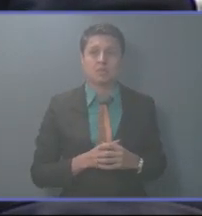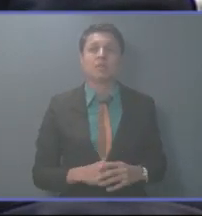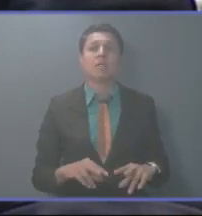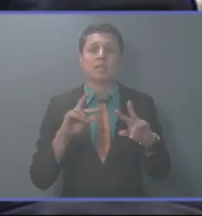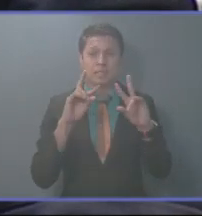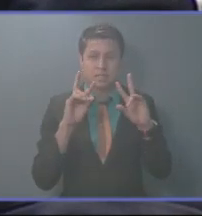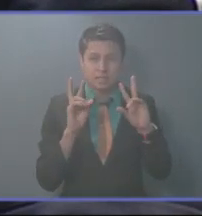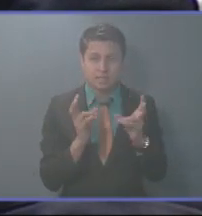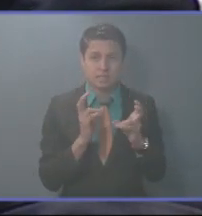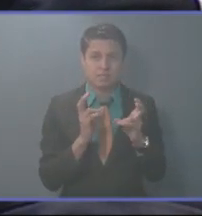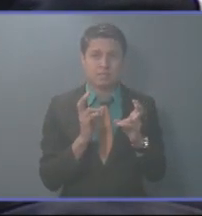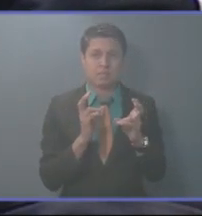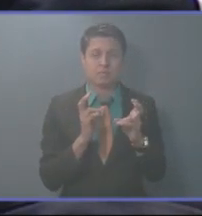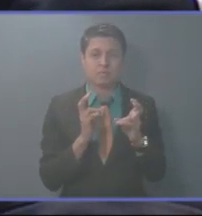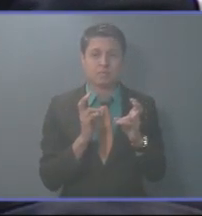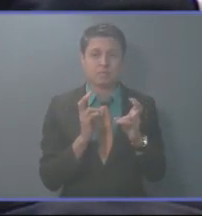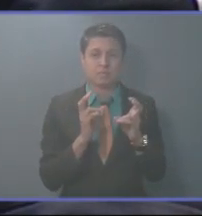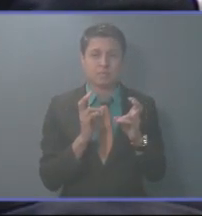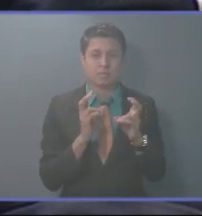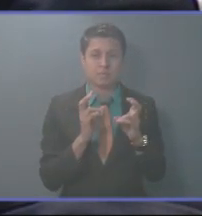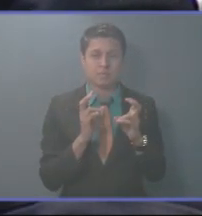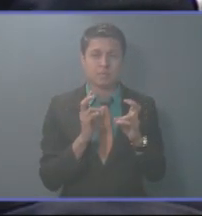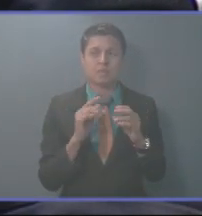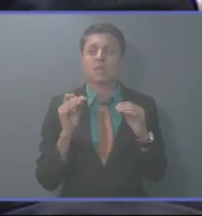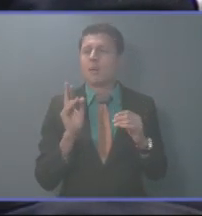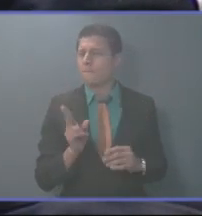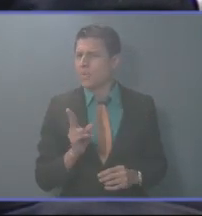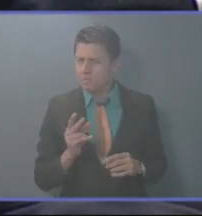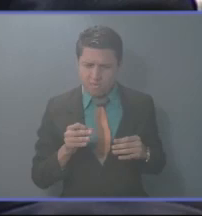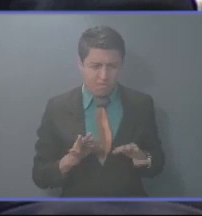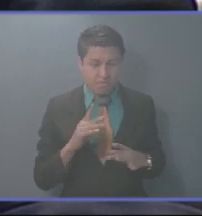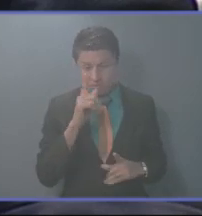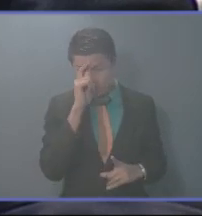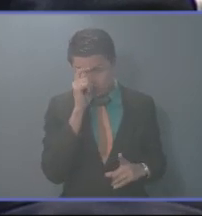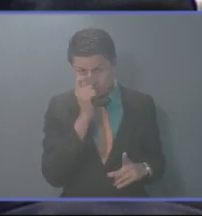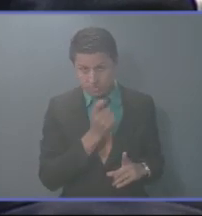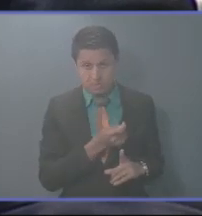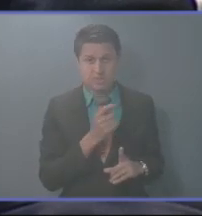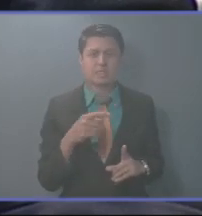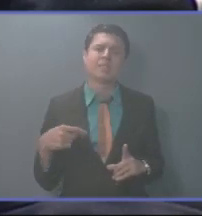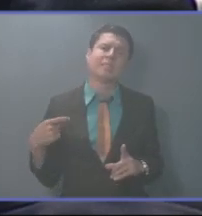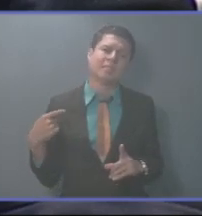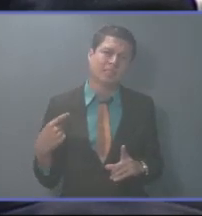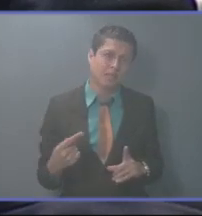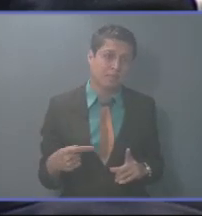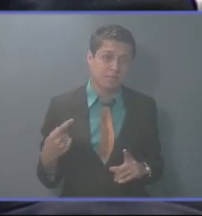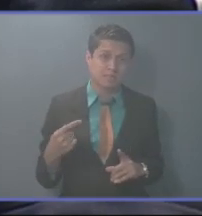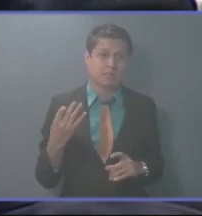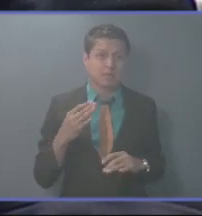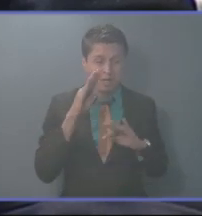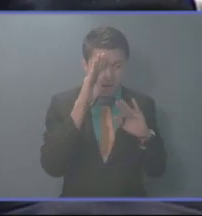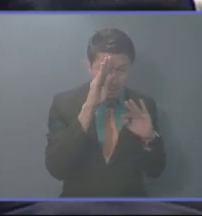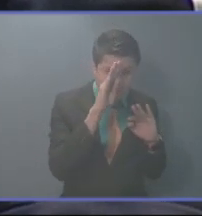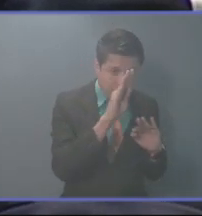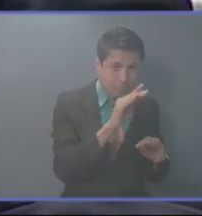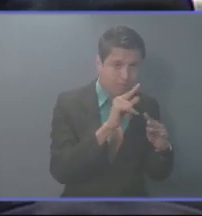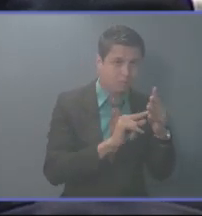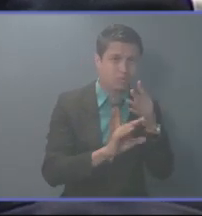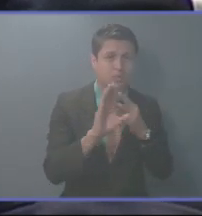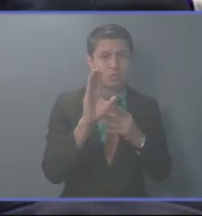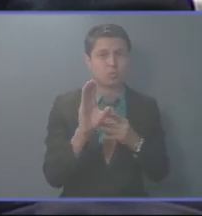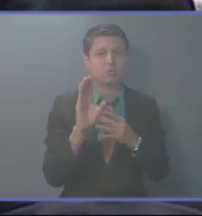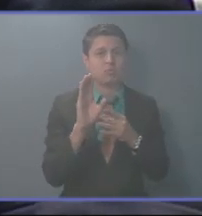materia de penalidad, la sentencia igualmente reconoce que, siempre del respeto a la Constitución y